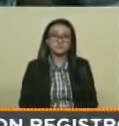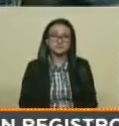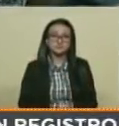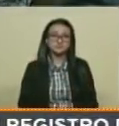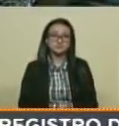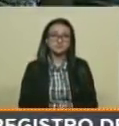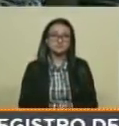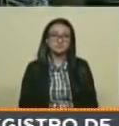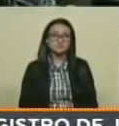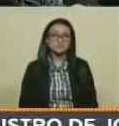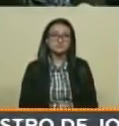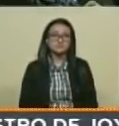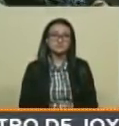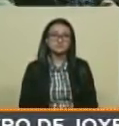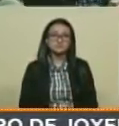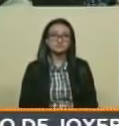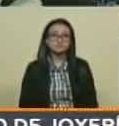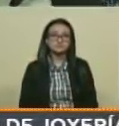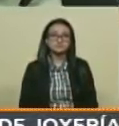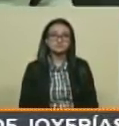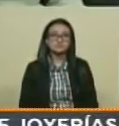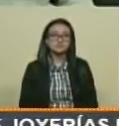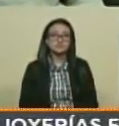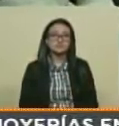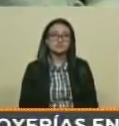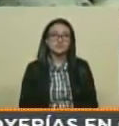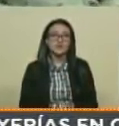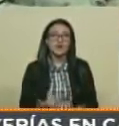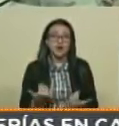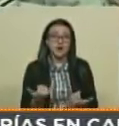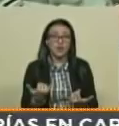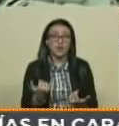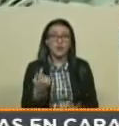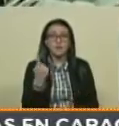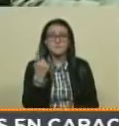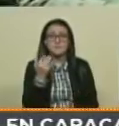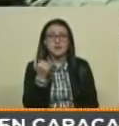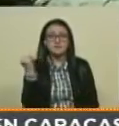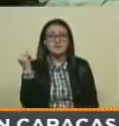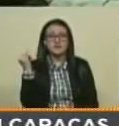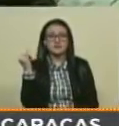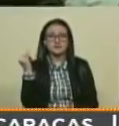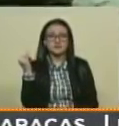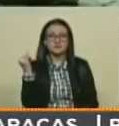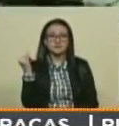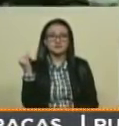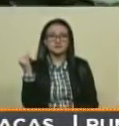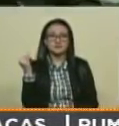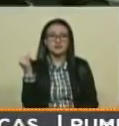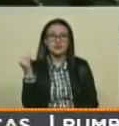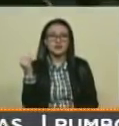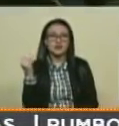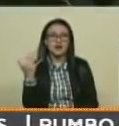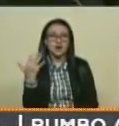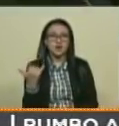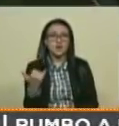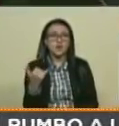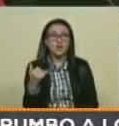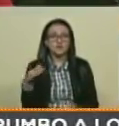que es ahora, por primera vez, cuando estamos logrando la